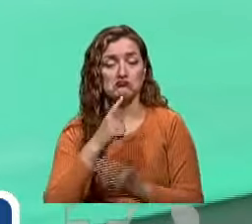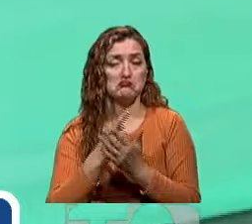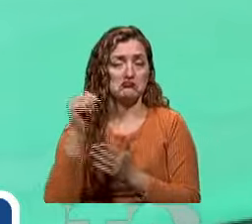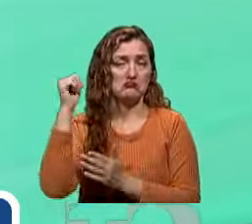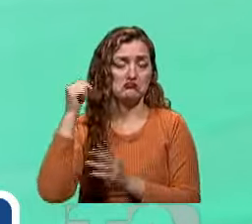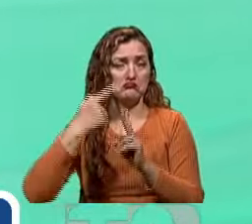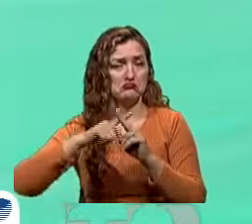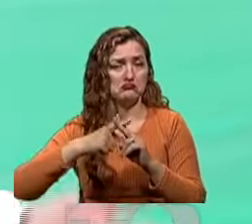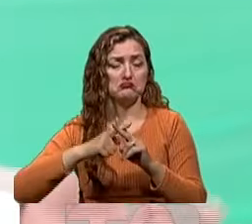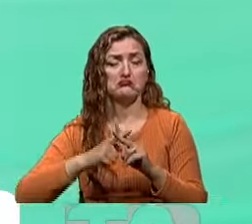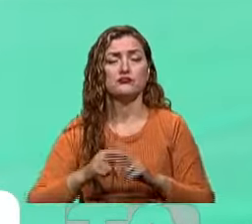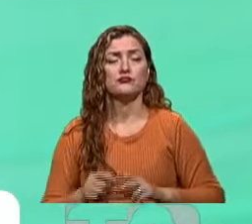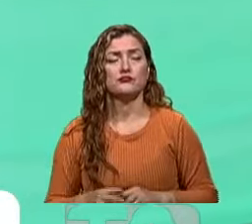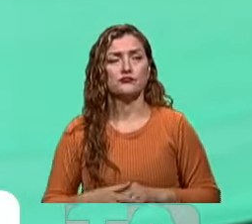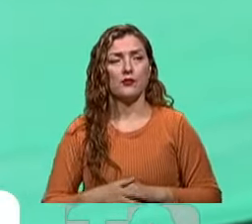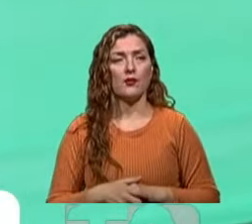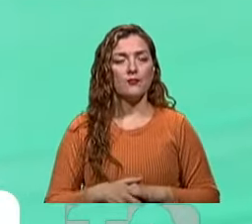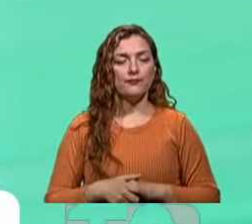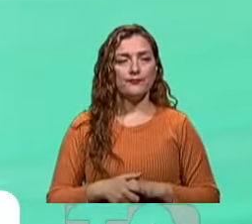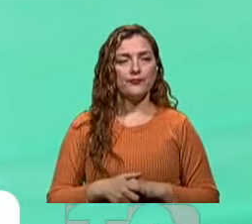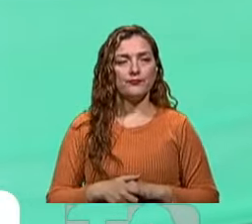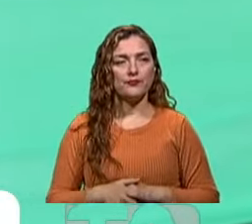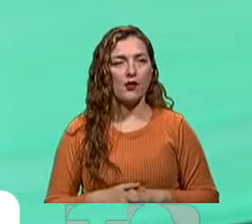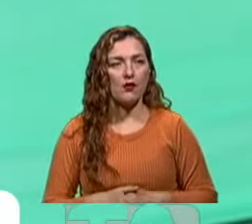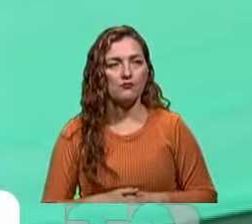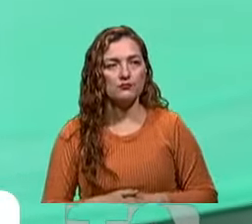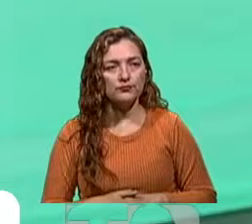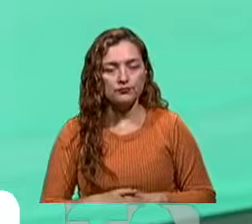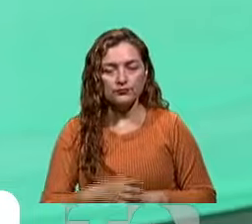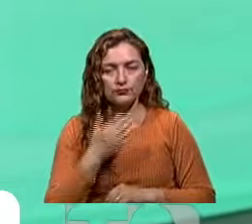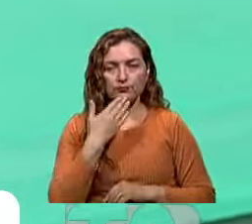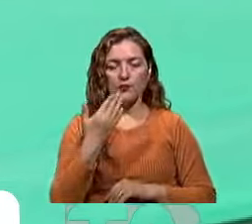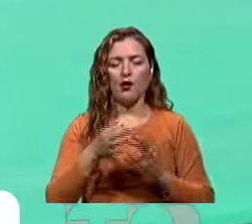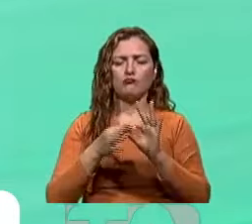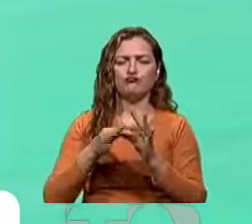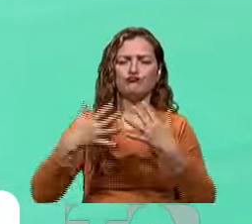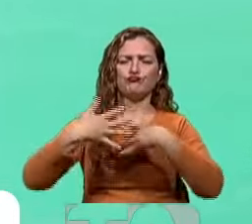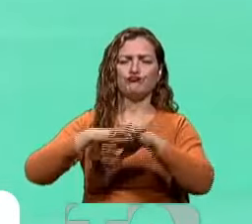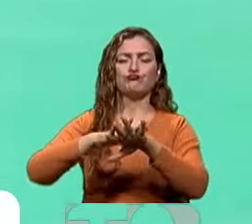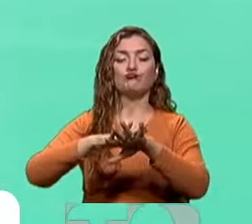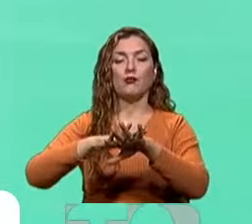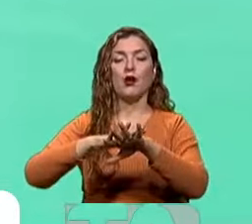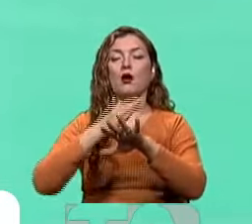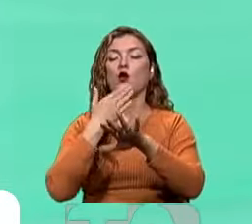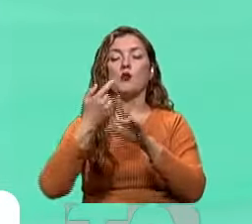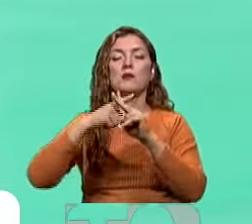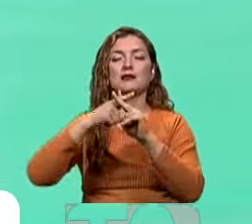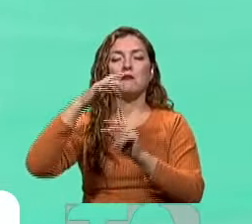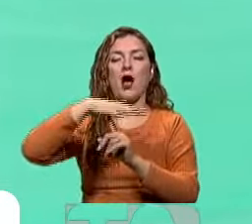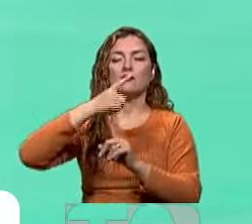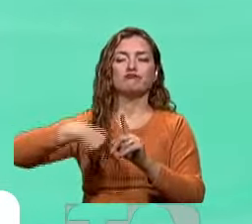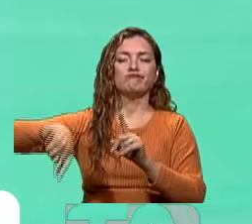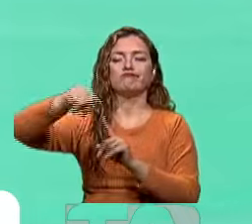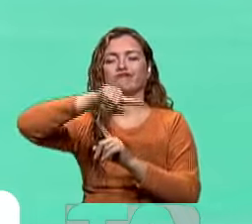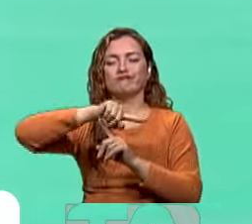ayer. Como pueden observar, son intervenciones integrales. Estamos iniciando con la Carolina,